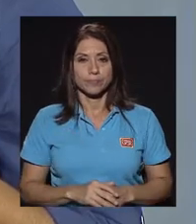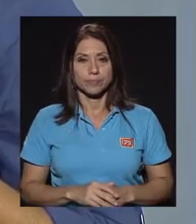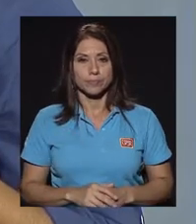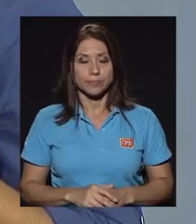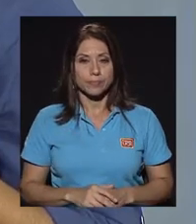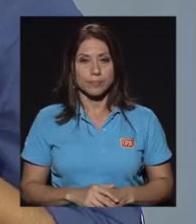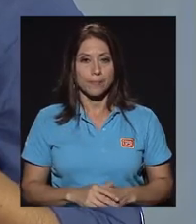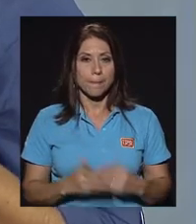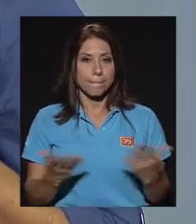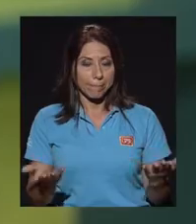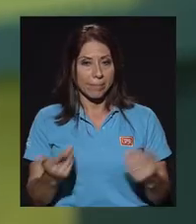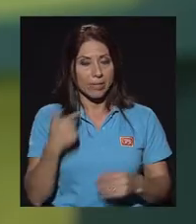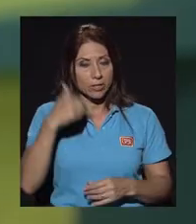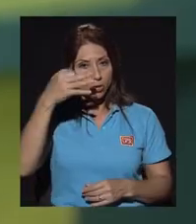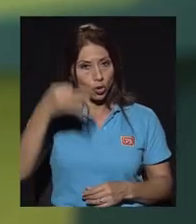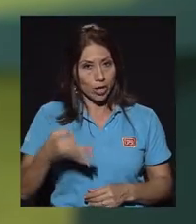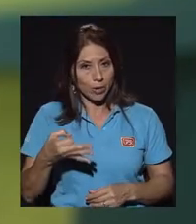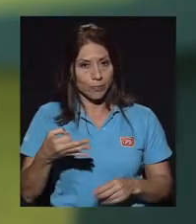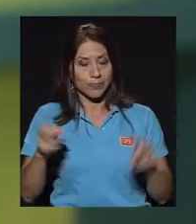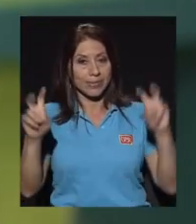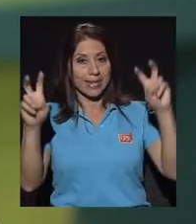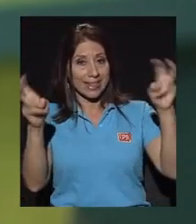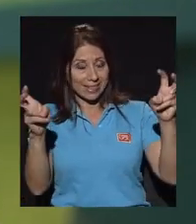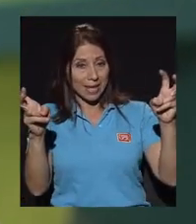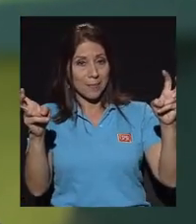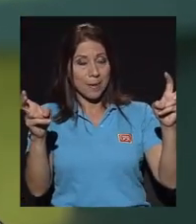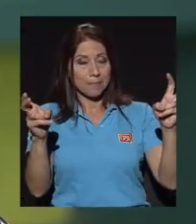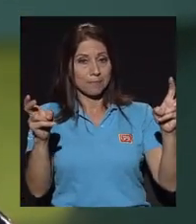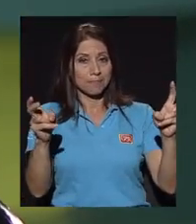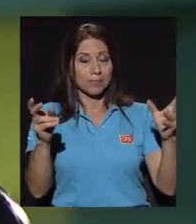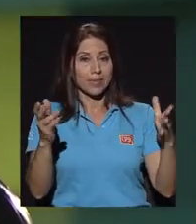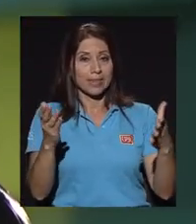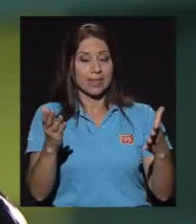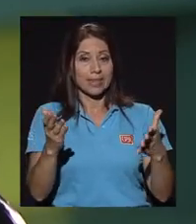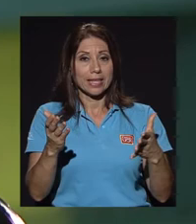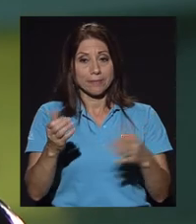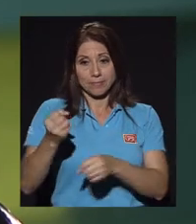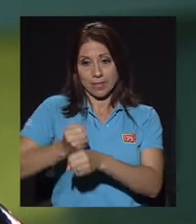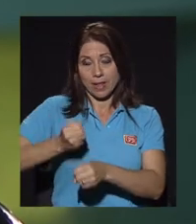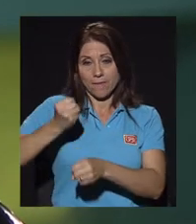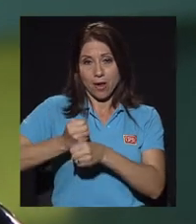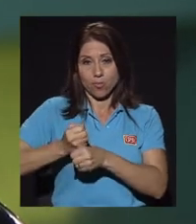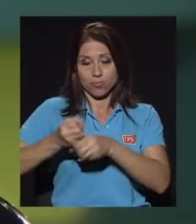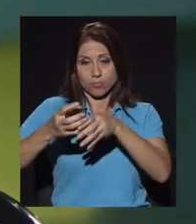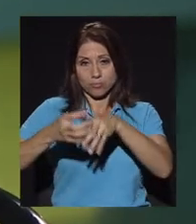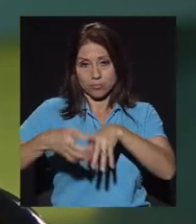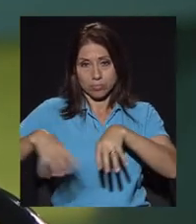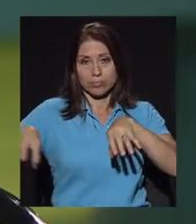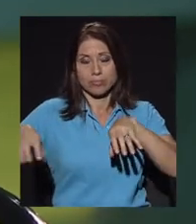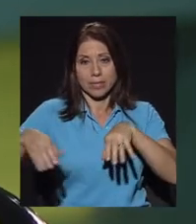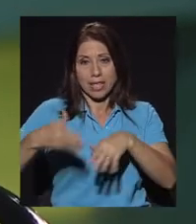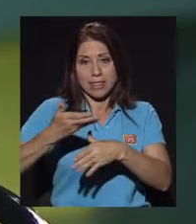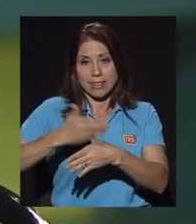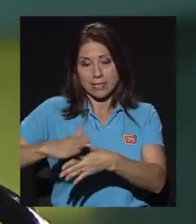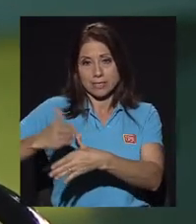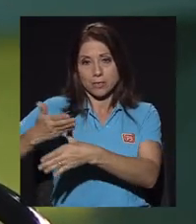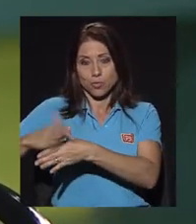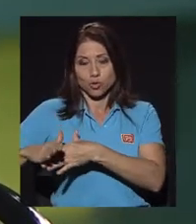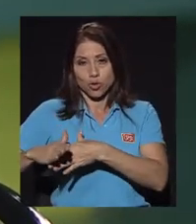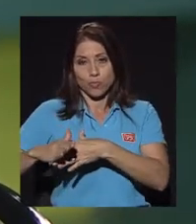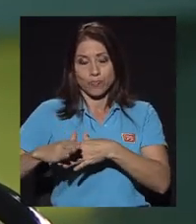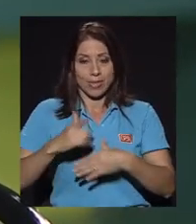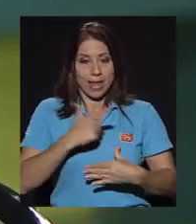Bueno, yo creo que el tema de la distribución del trabajo entre el alcalde